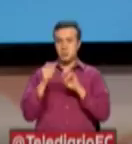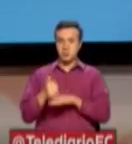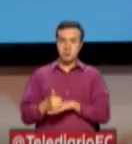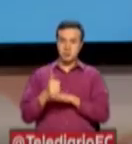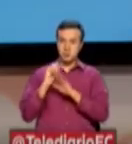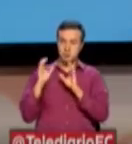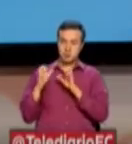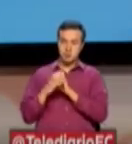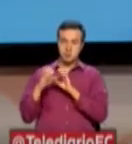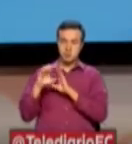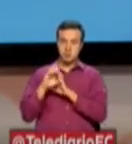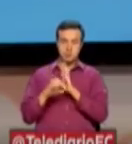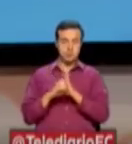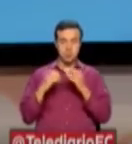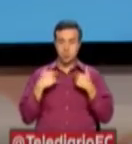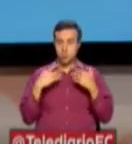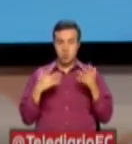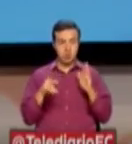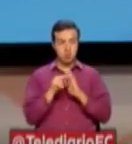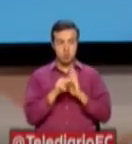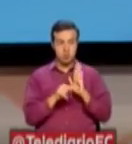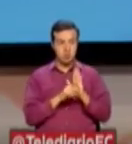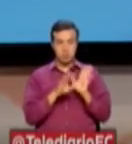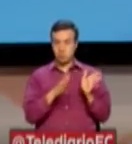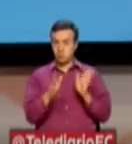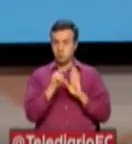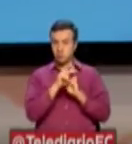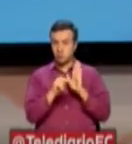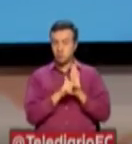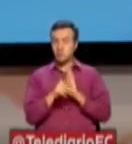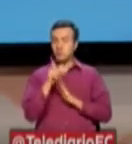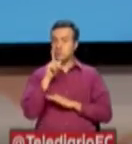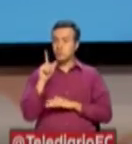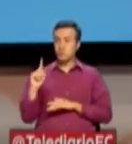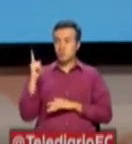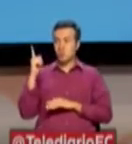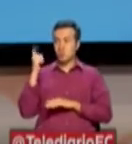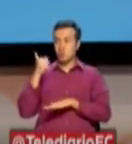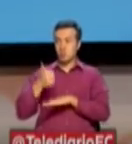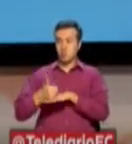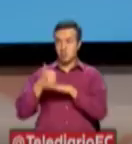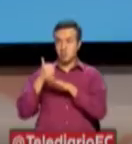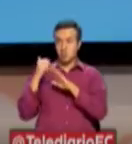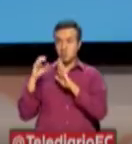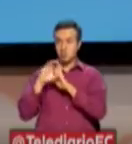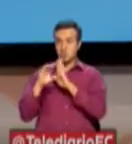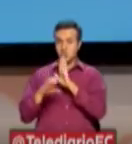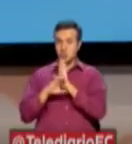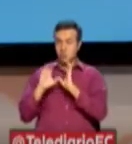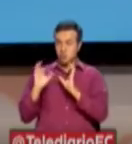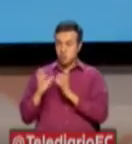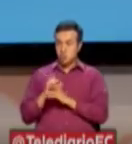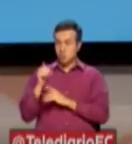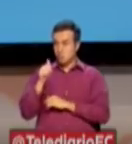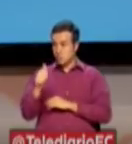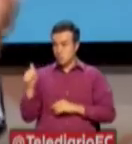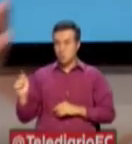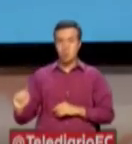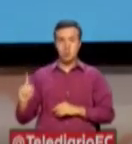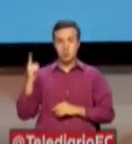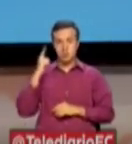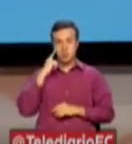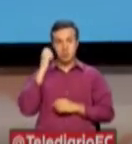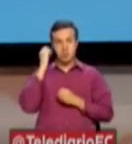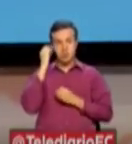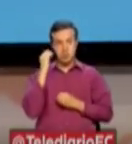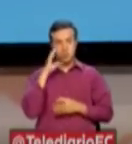condicional y al no existir una norma pertinente en este caso pues es la corté la única entidad competente para interpretar y poder es dejar